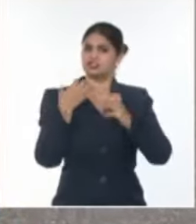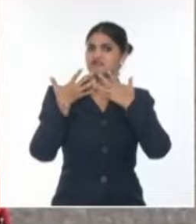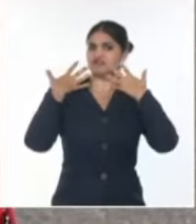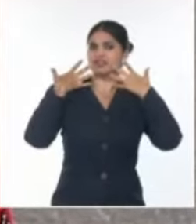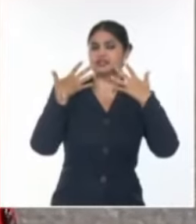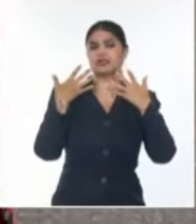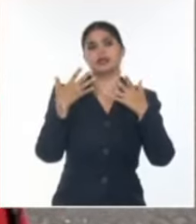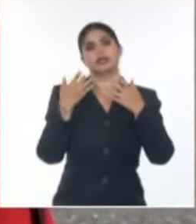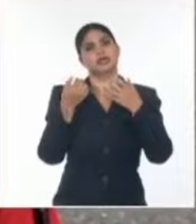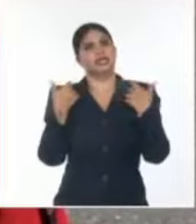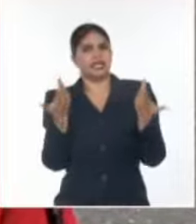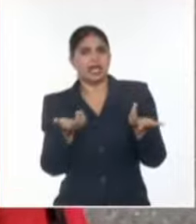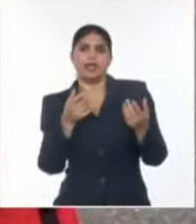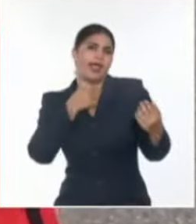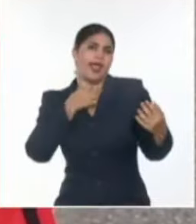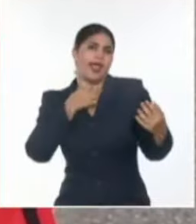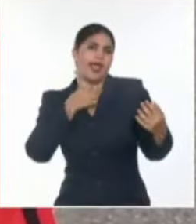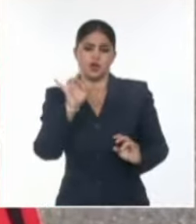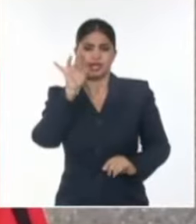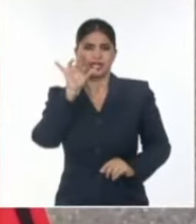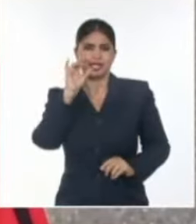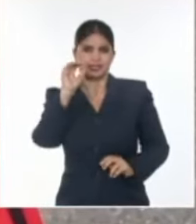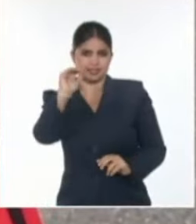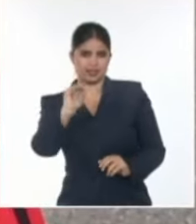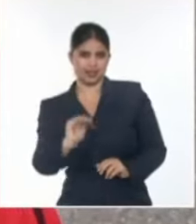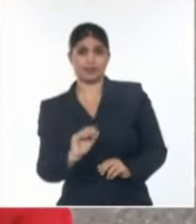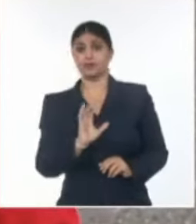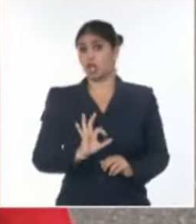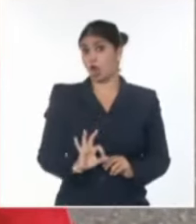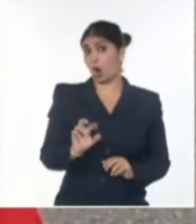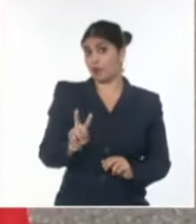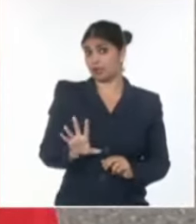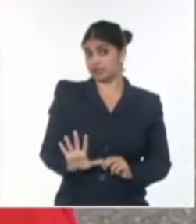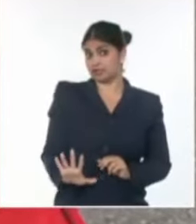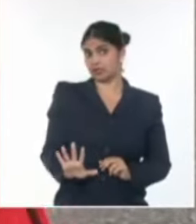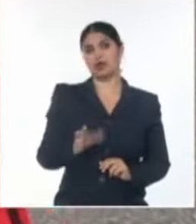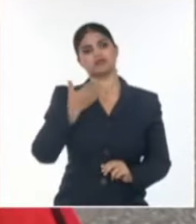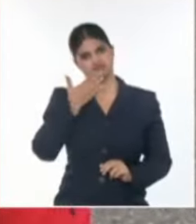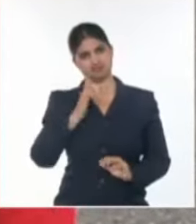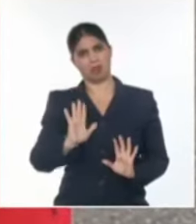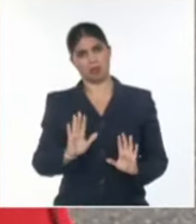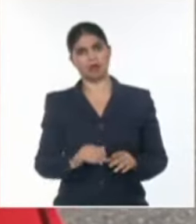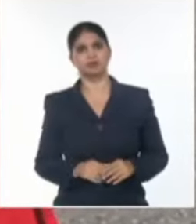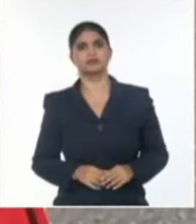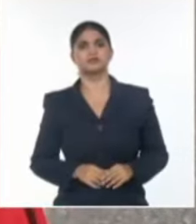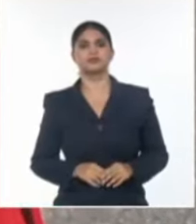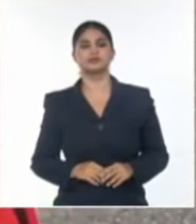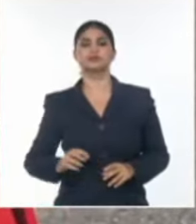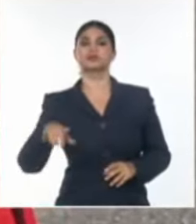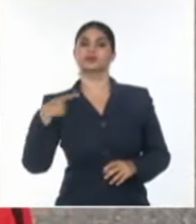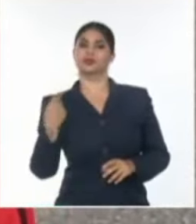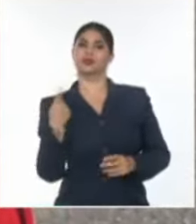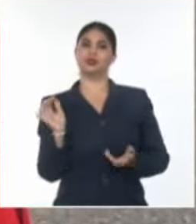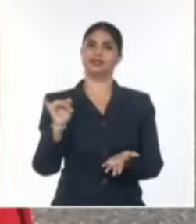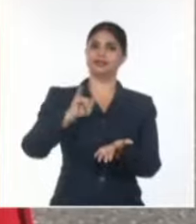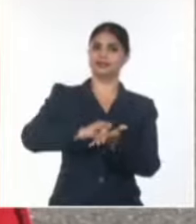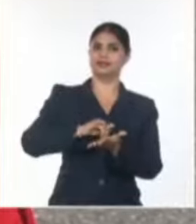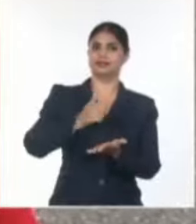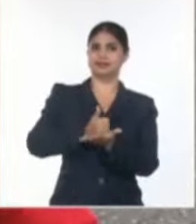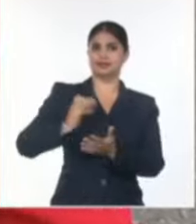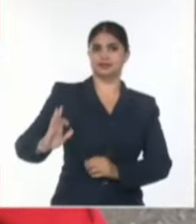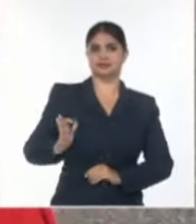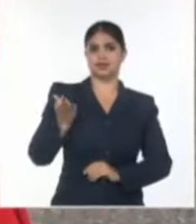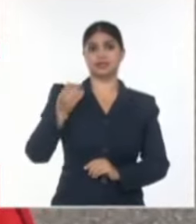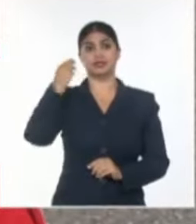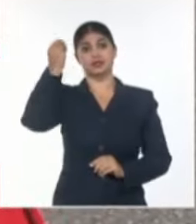lugar 25. Cuba llega, creo, a estos Juegos Olímpicos de París con expectativas de quizás estar buscando entre 5 y 7 medallas de